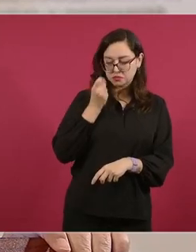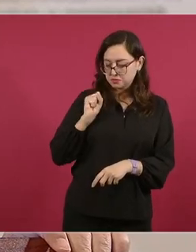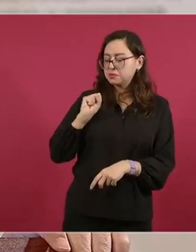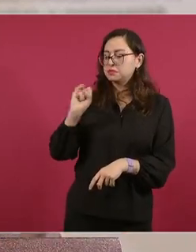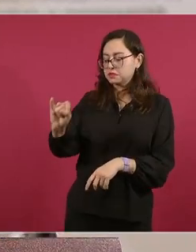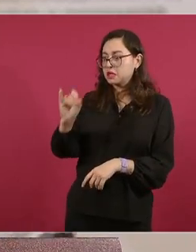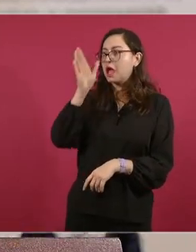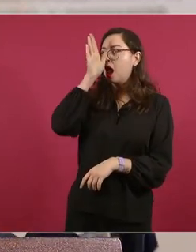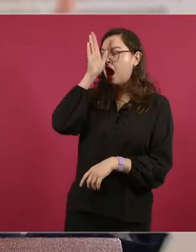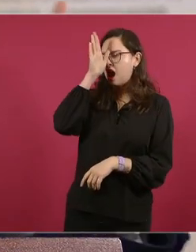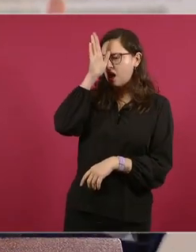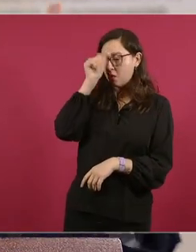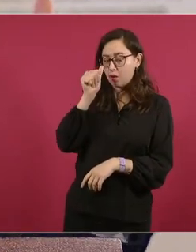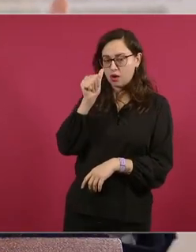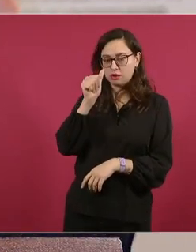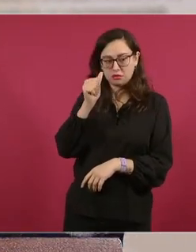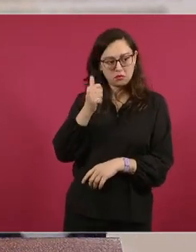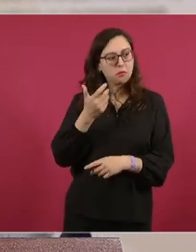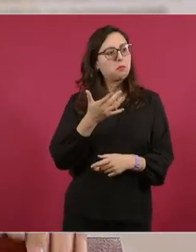y fue una